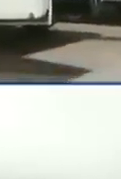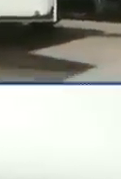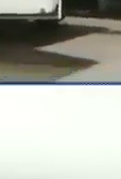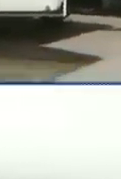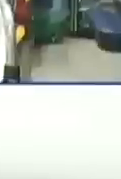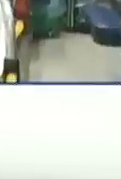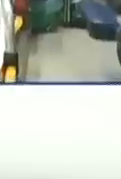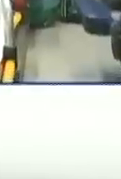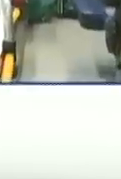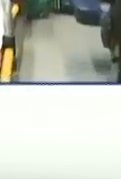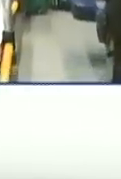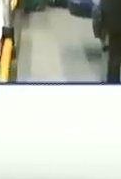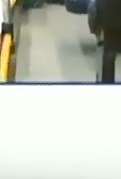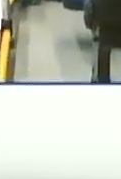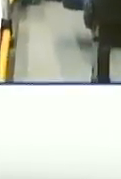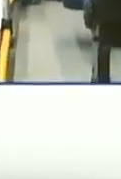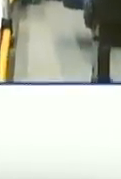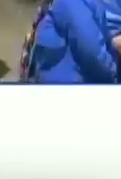la